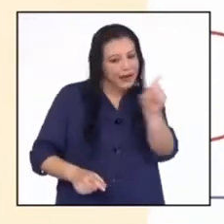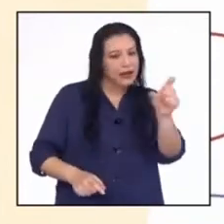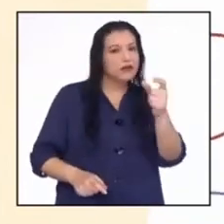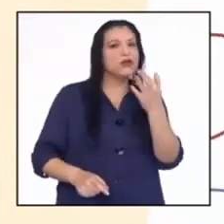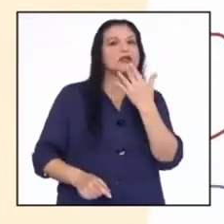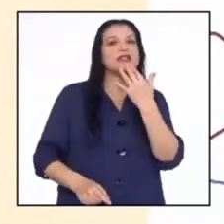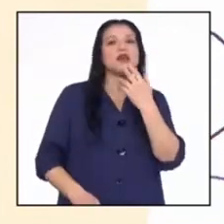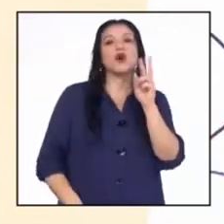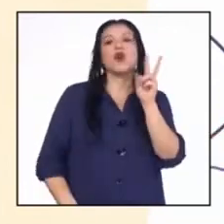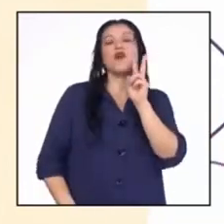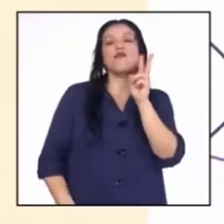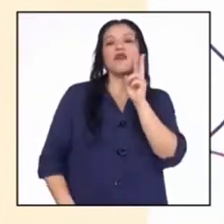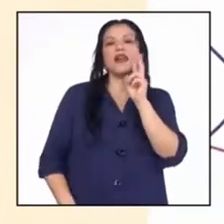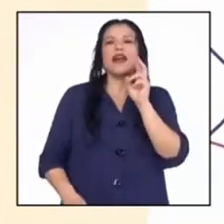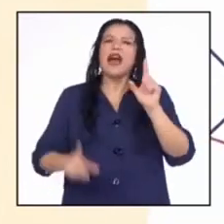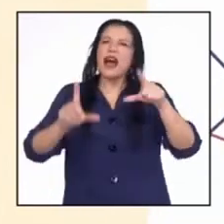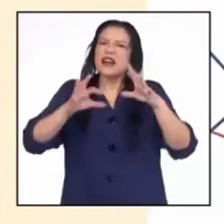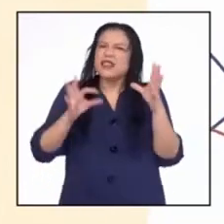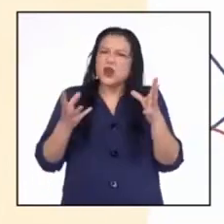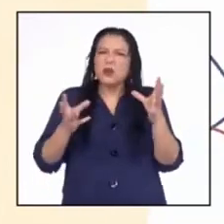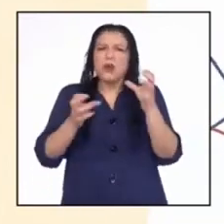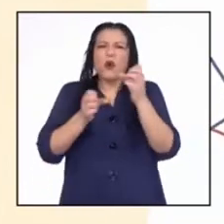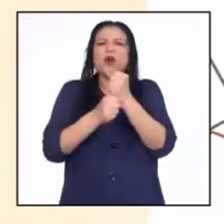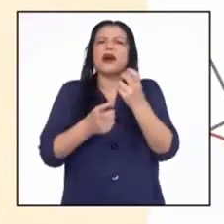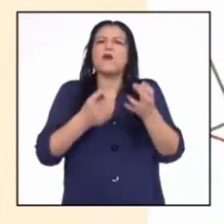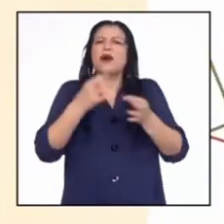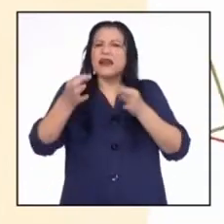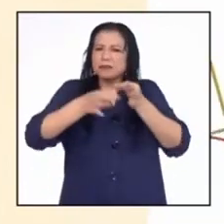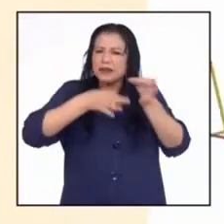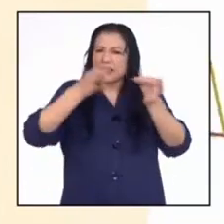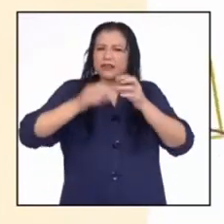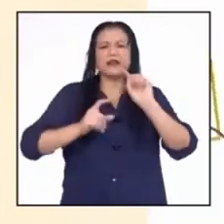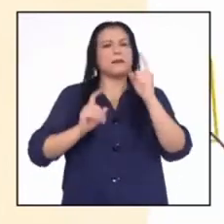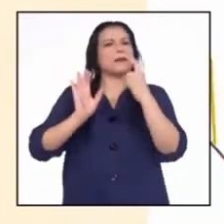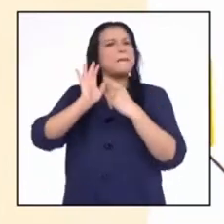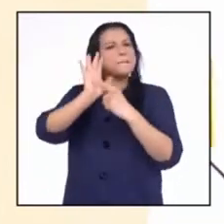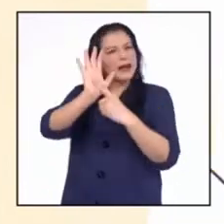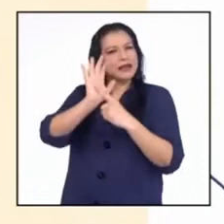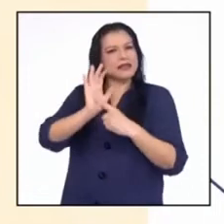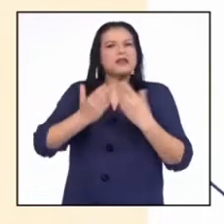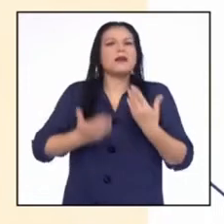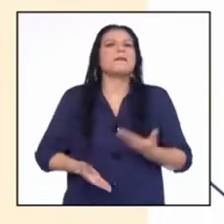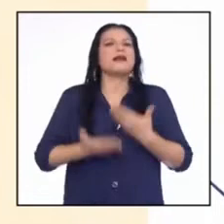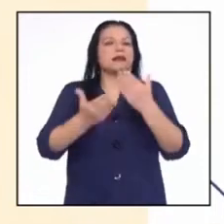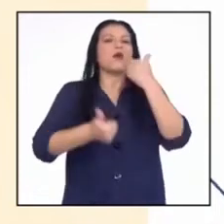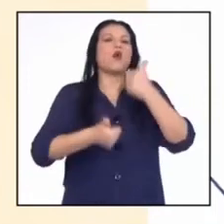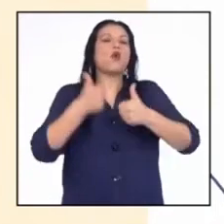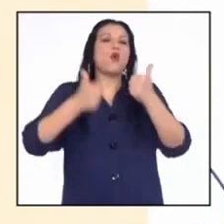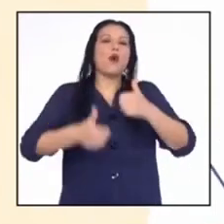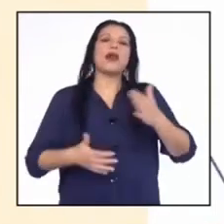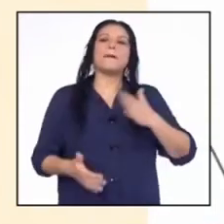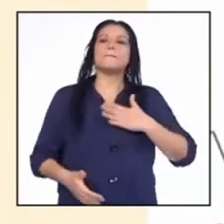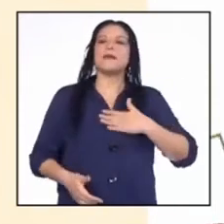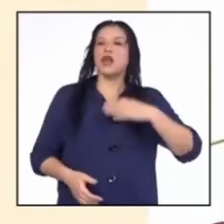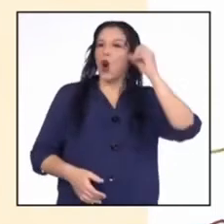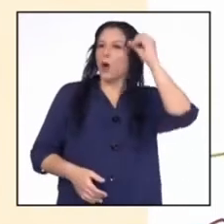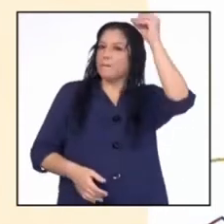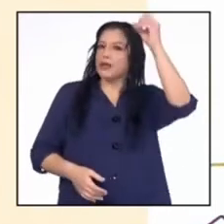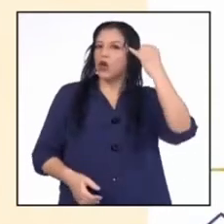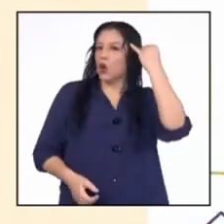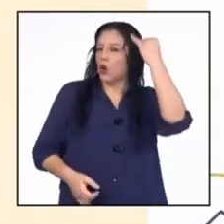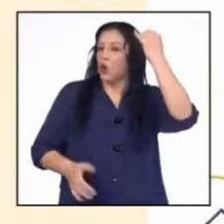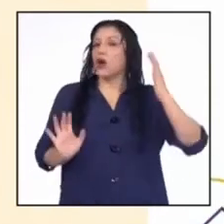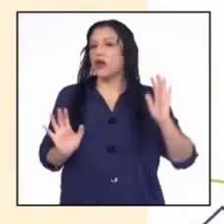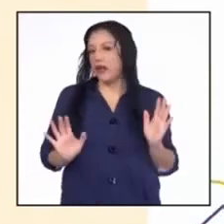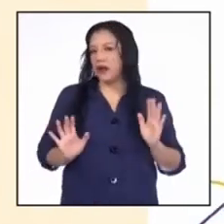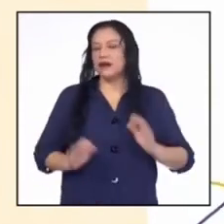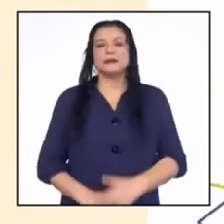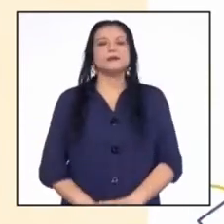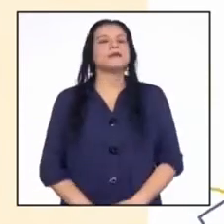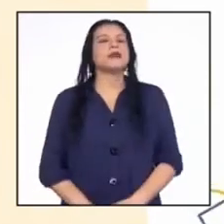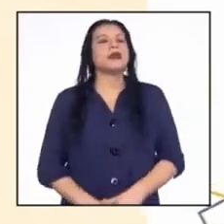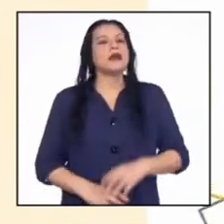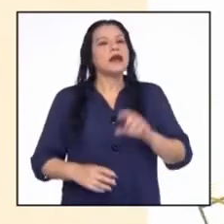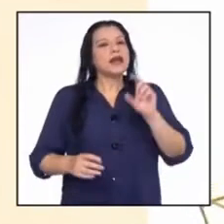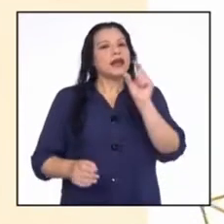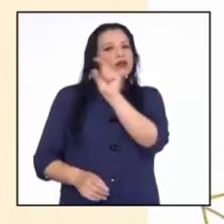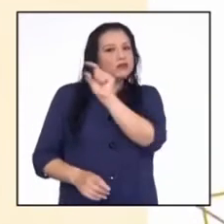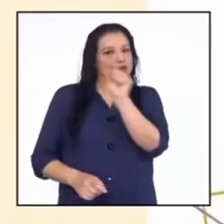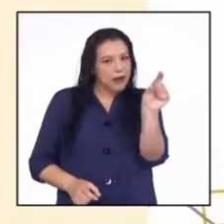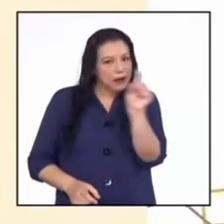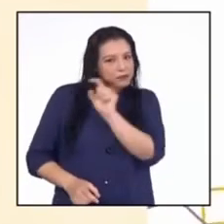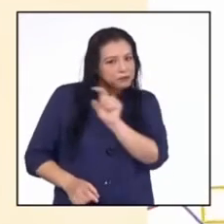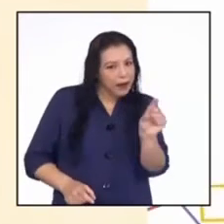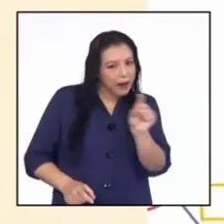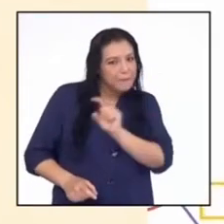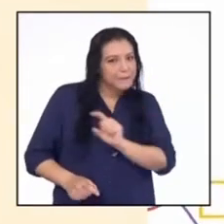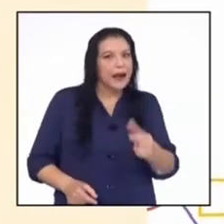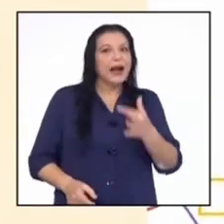verde, hacer una introducción donde planteamos la tesis, o sea, la postura o posición que tenemos como autores. Y en los siguientes párrafos